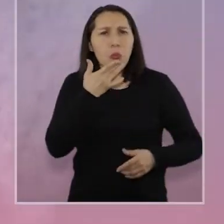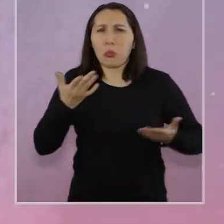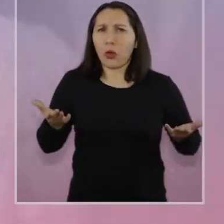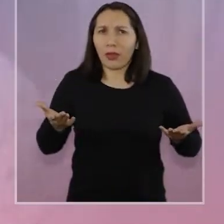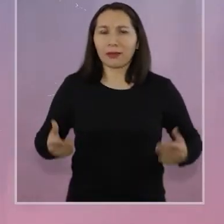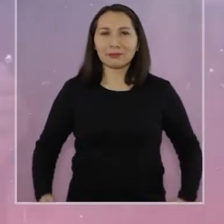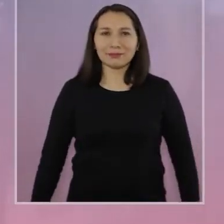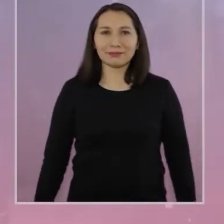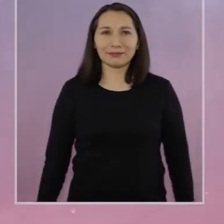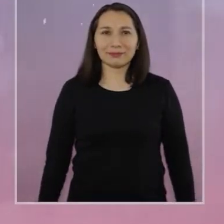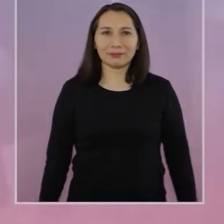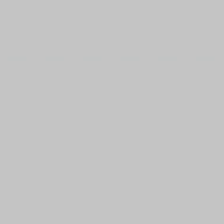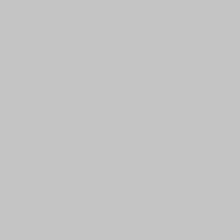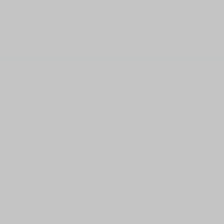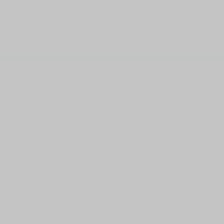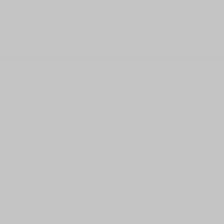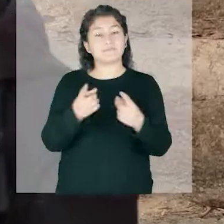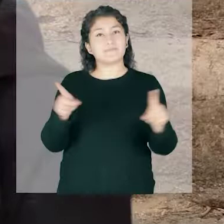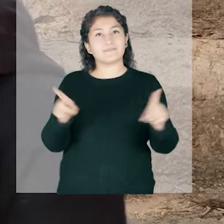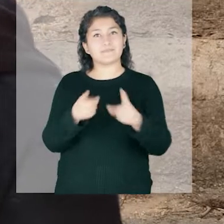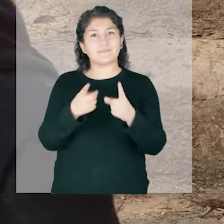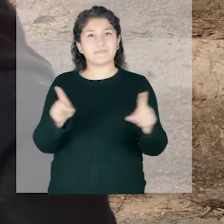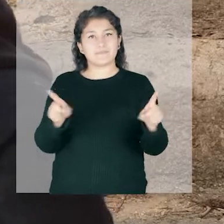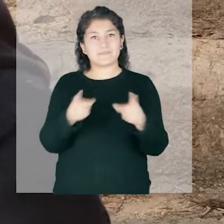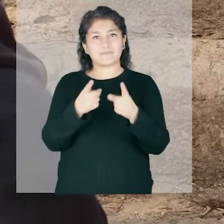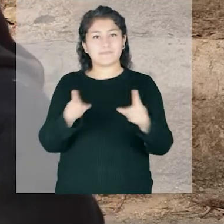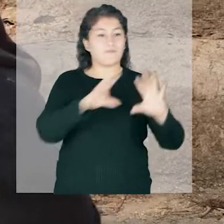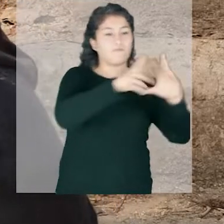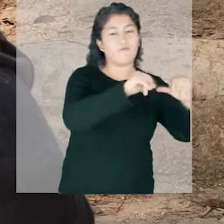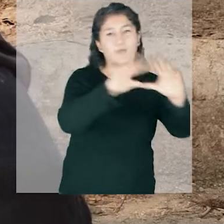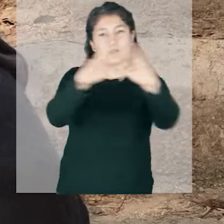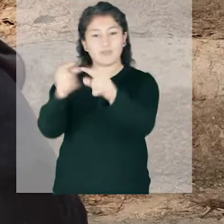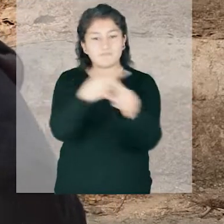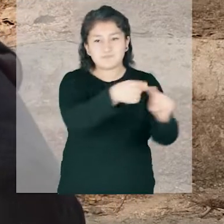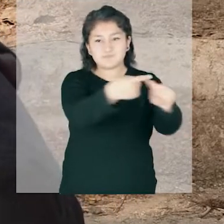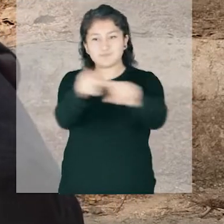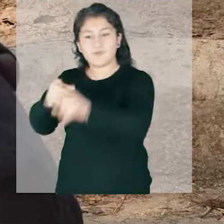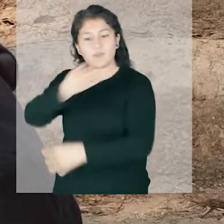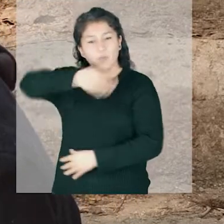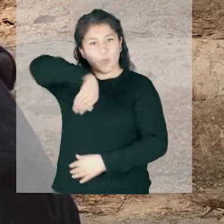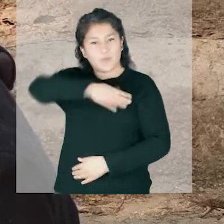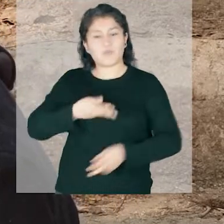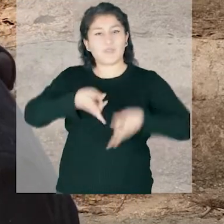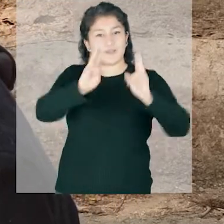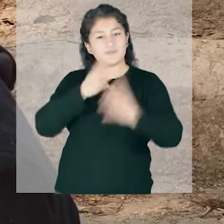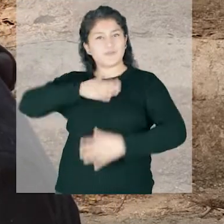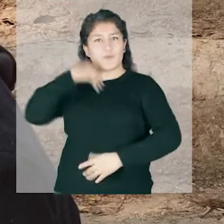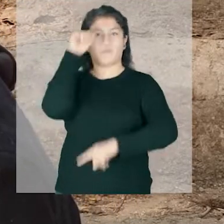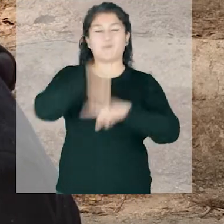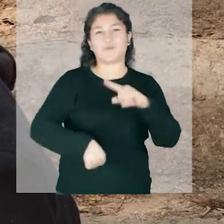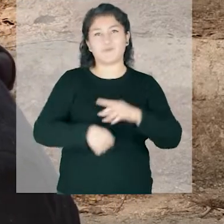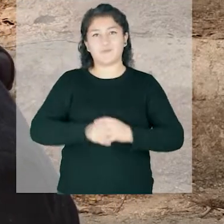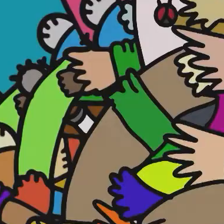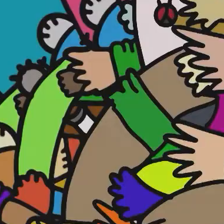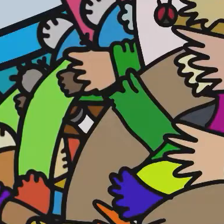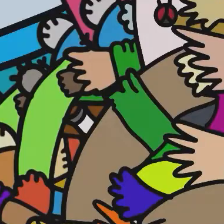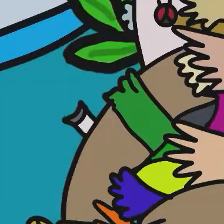¿Y tú? ¿Por qué apruebas? Por el derecho a los diversos tipos de familia, yo